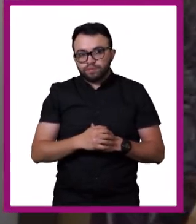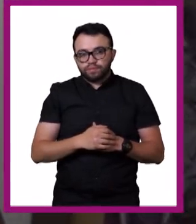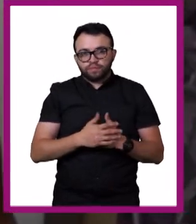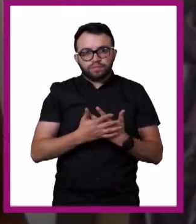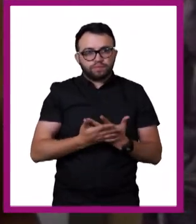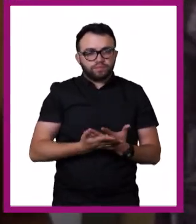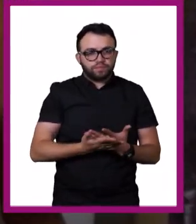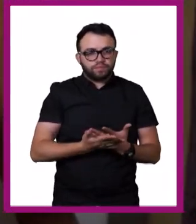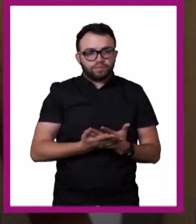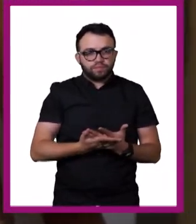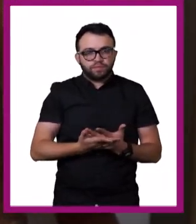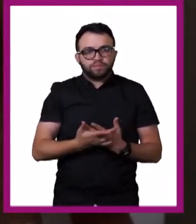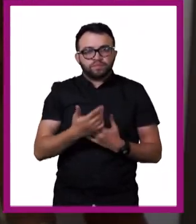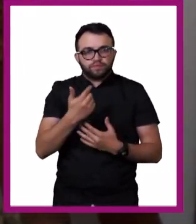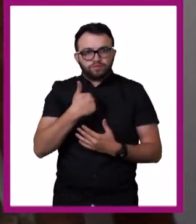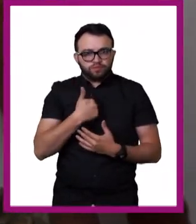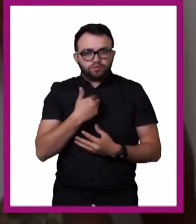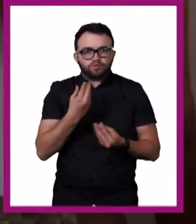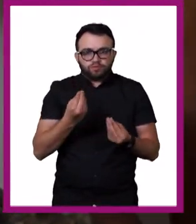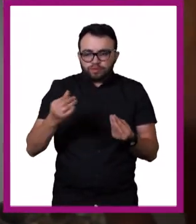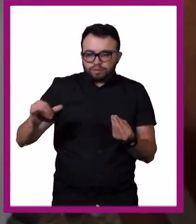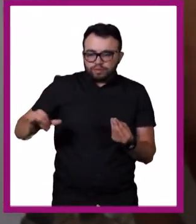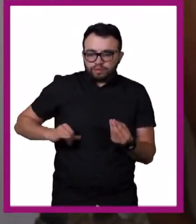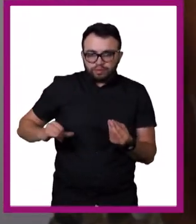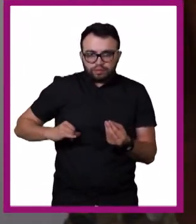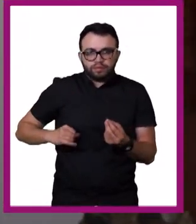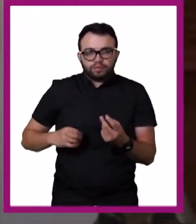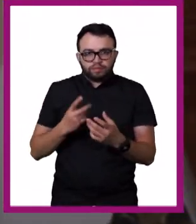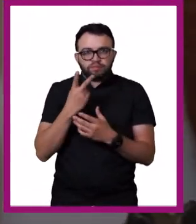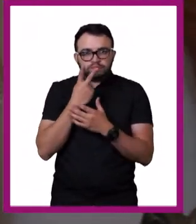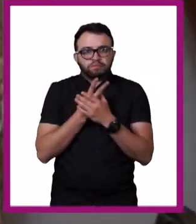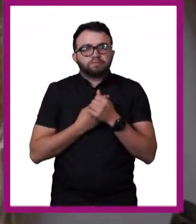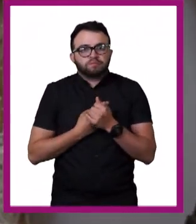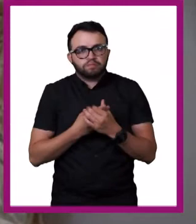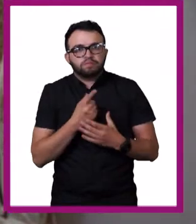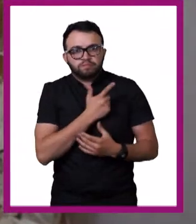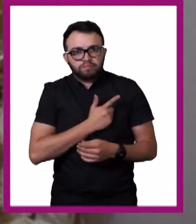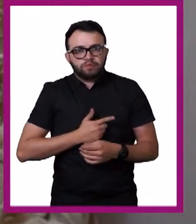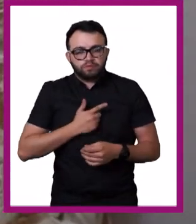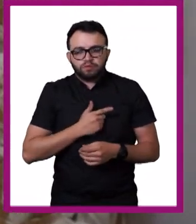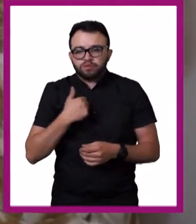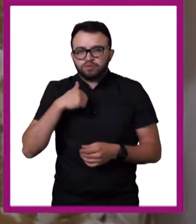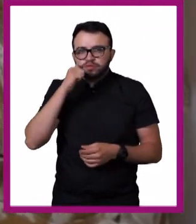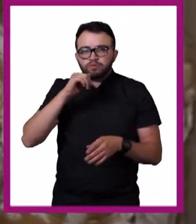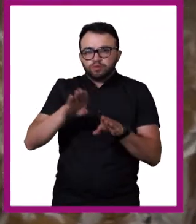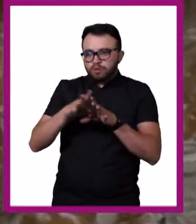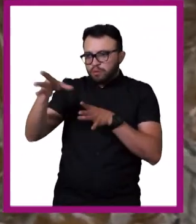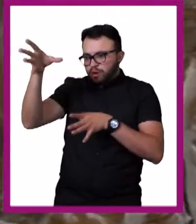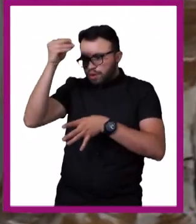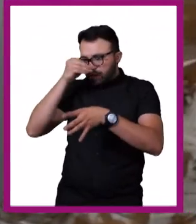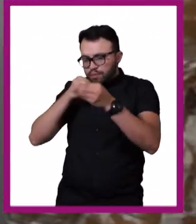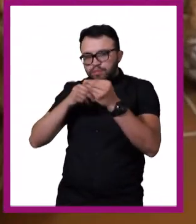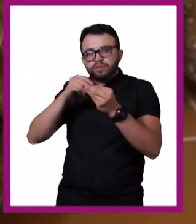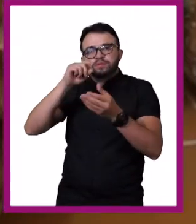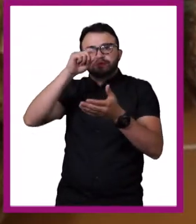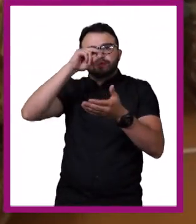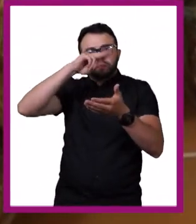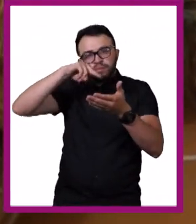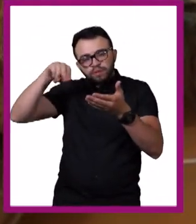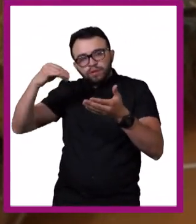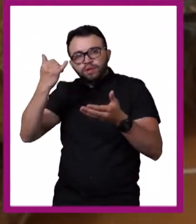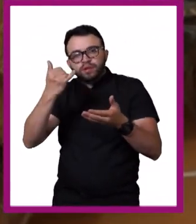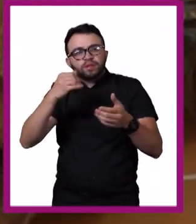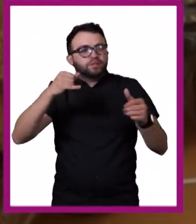pero a pesar de que estoy muy interesado por ambas y siempre estoy tratando de aprender de la pintura y de la